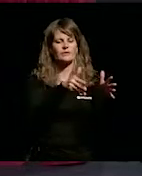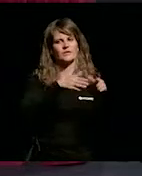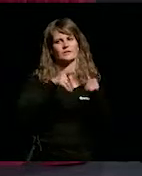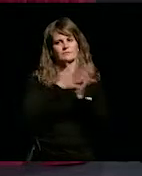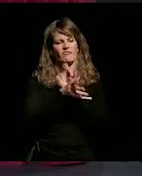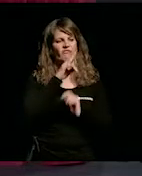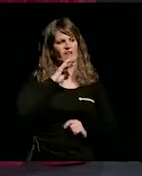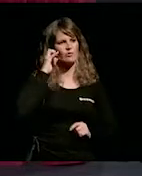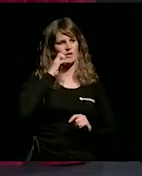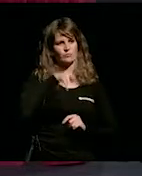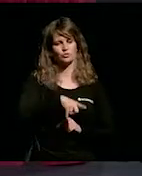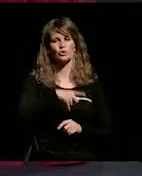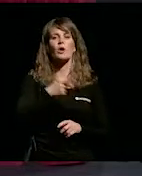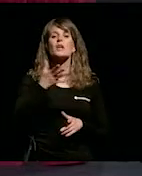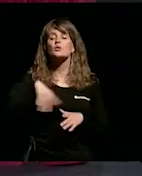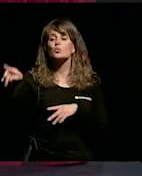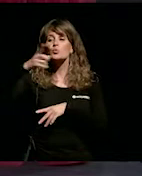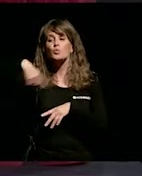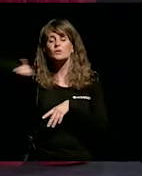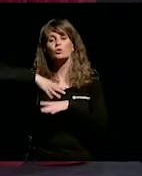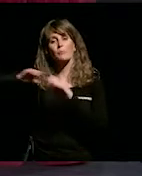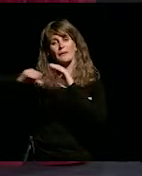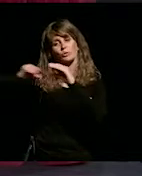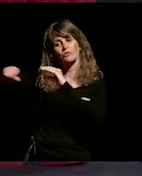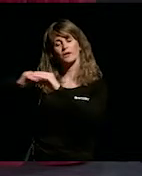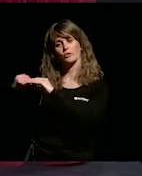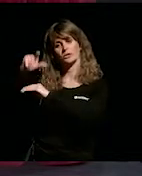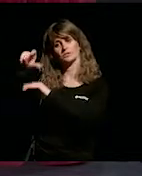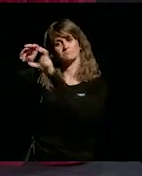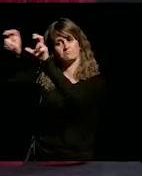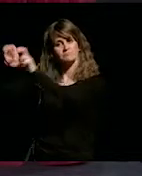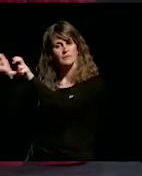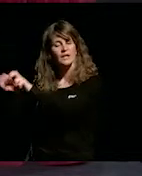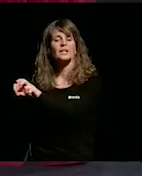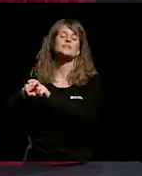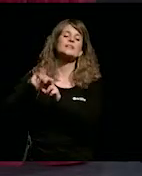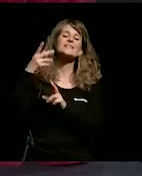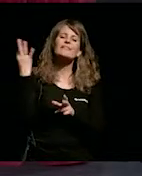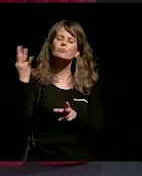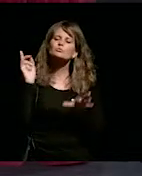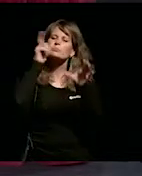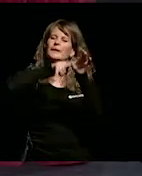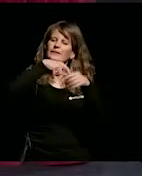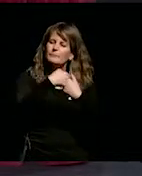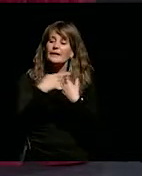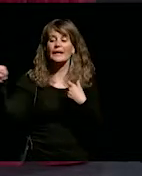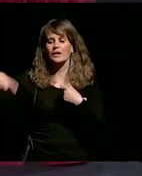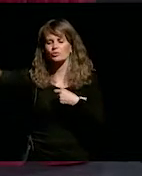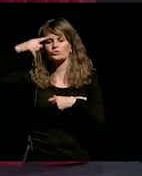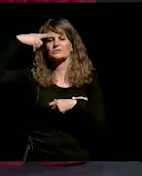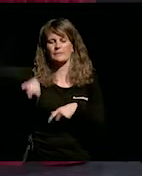que valoramos y que nuestros patrocinadores y promotores consideran como esencial. Hay que participar. Es una proposición